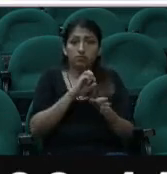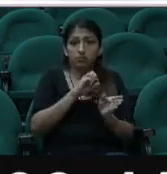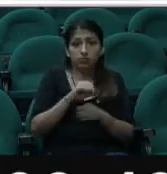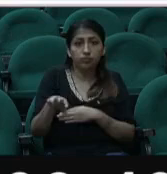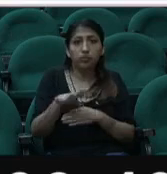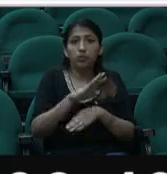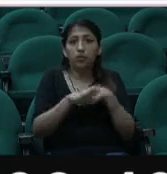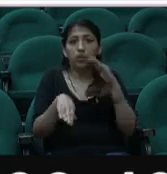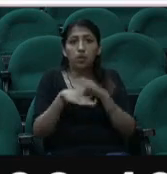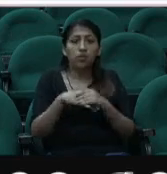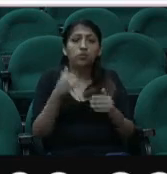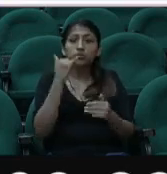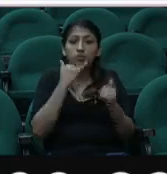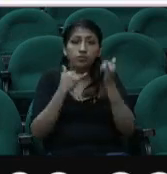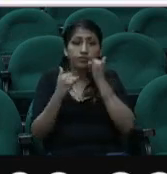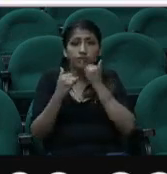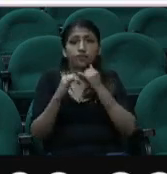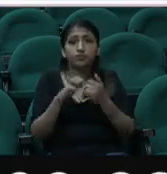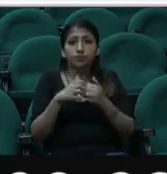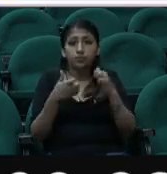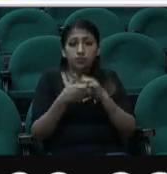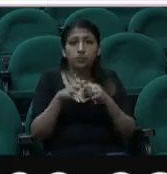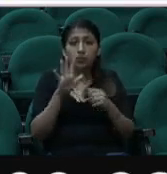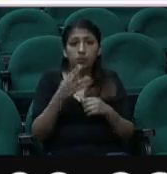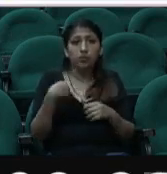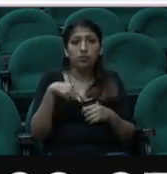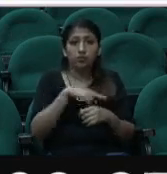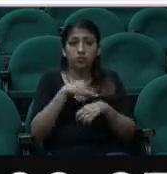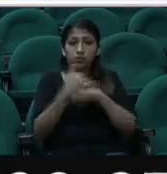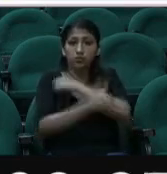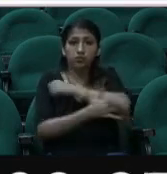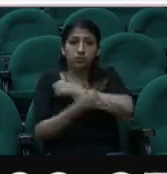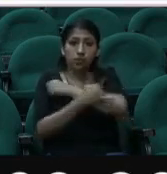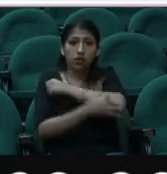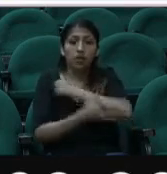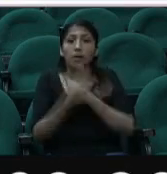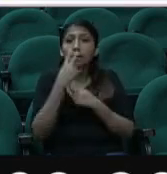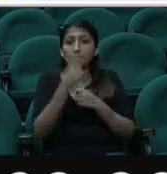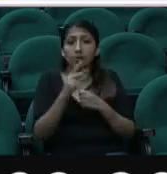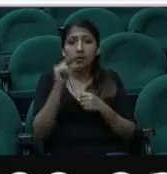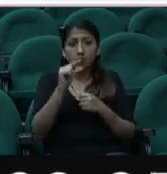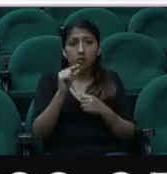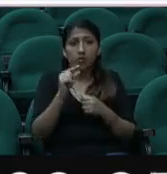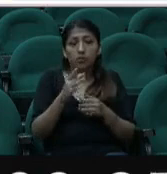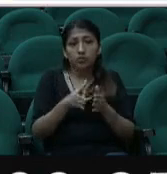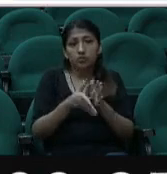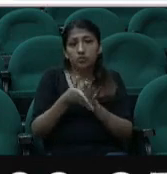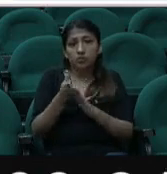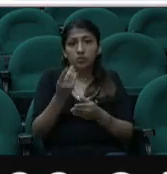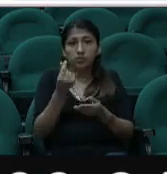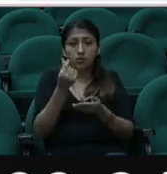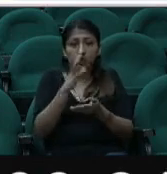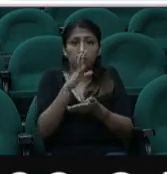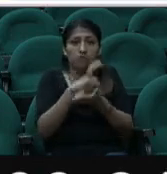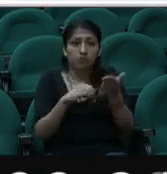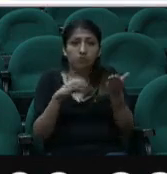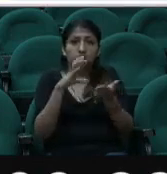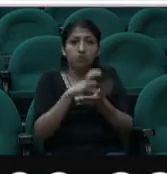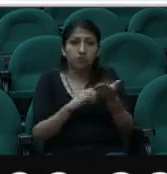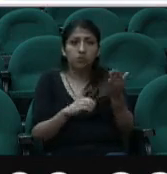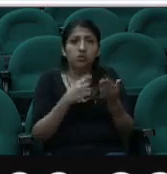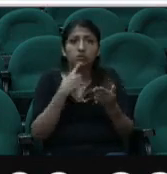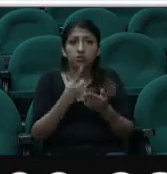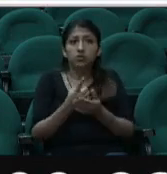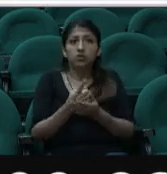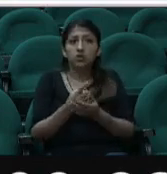todos esos malos hábitos y ese problema estructural de nuestro país hemos visto como pocos se llevan el país en peso lo dice por ahí